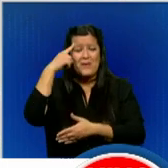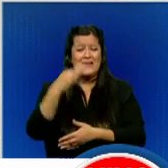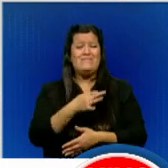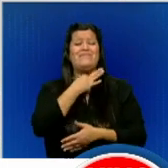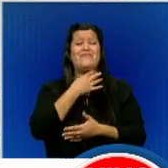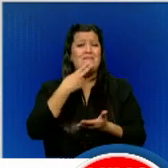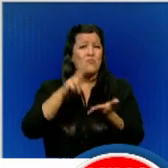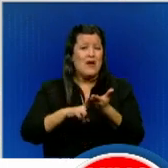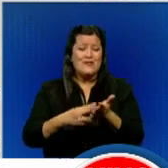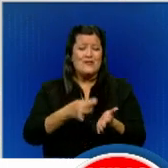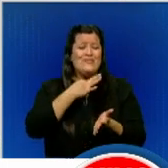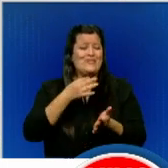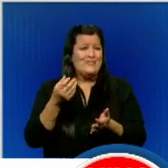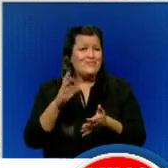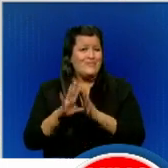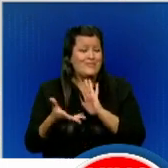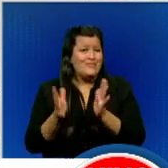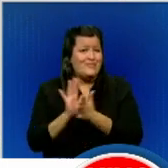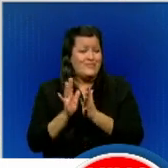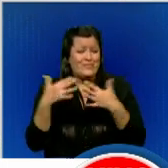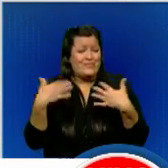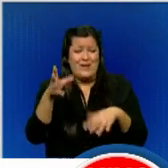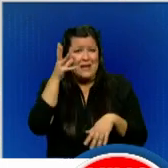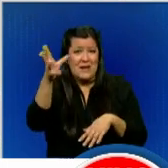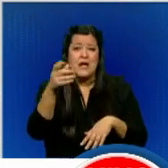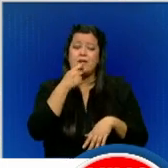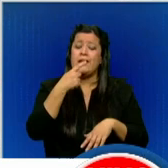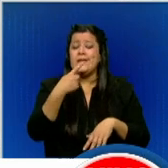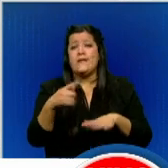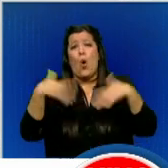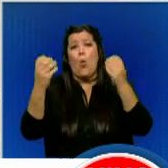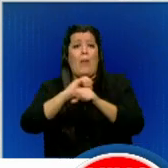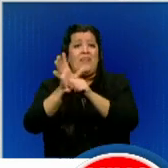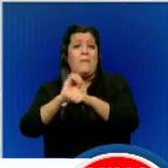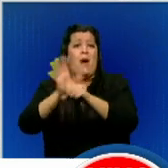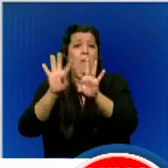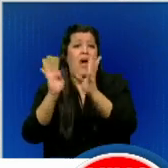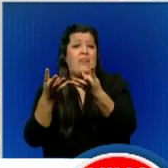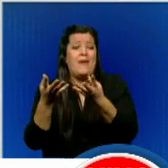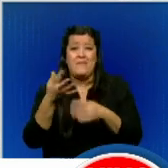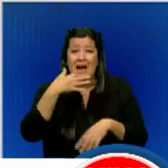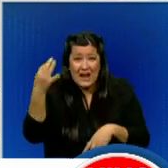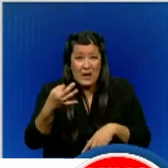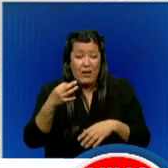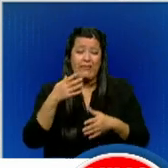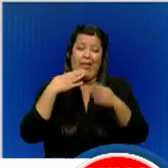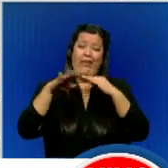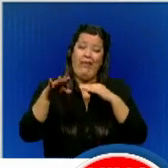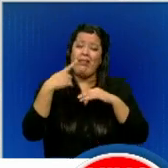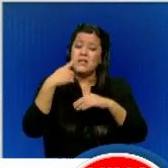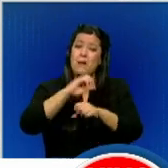impuestos si la excusa es la pandemia si realmente la excusa la pandemia